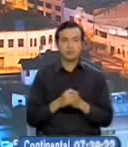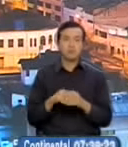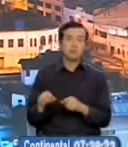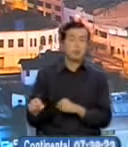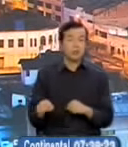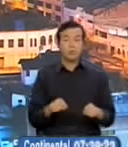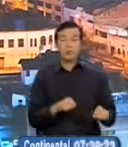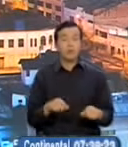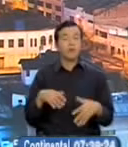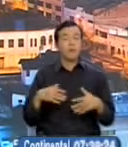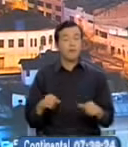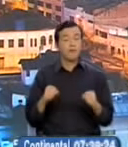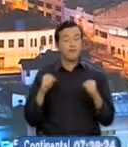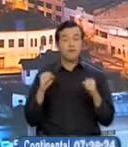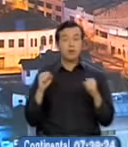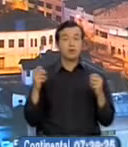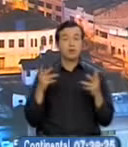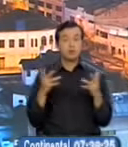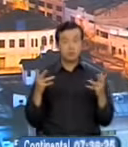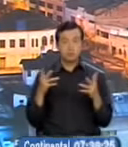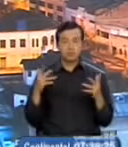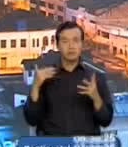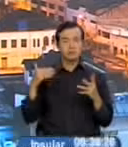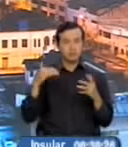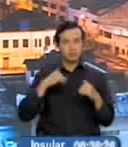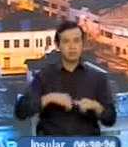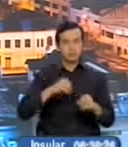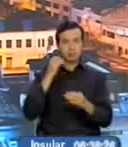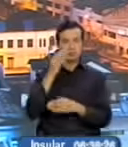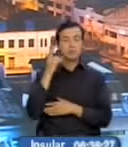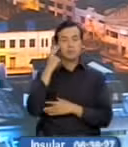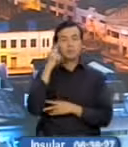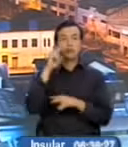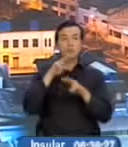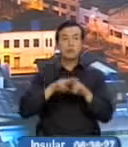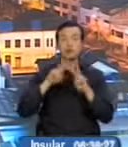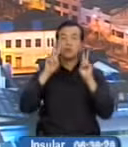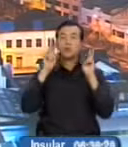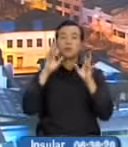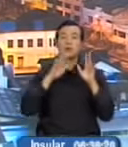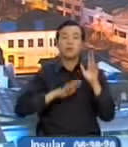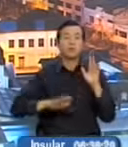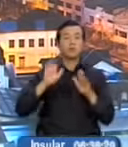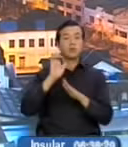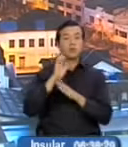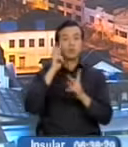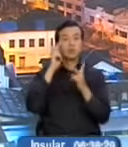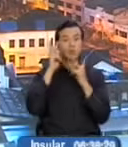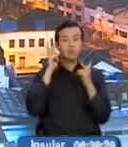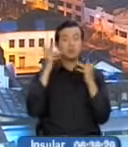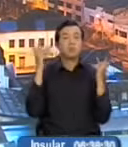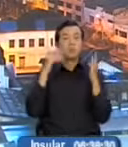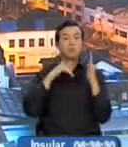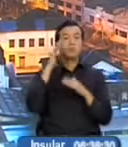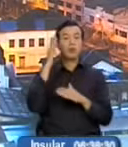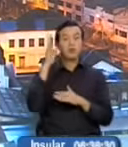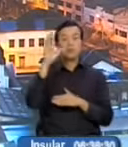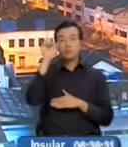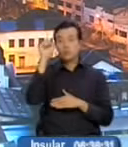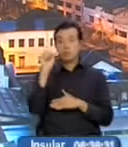movimientos telúricos que se registran en el planeta en los próximos minutos. Ahora vamos a revisar qué pasa en el territorio nacional, precisamente en la región Sierra y